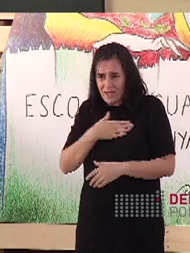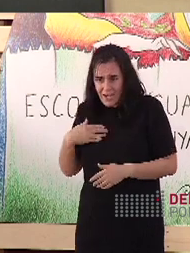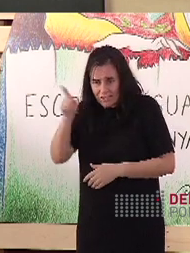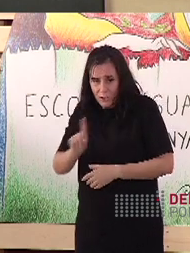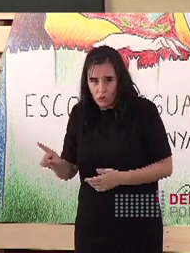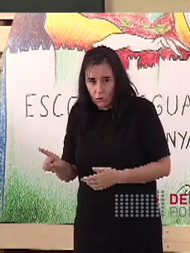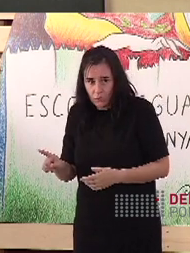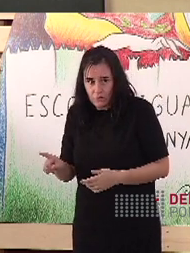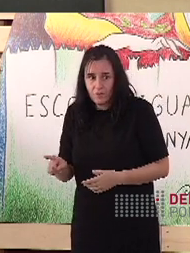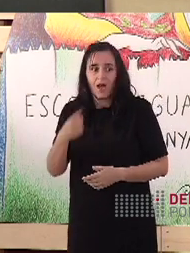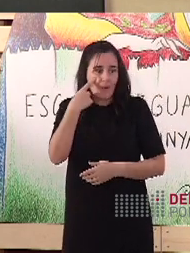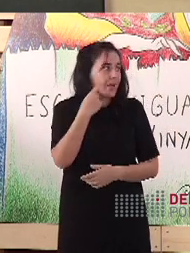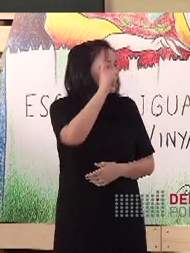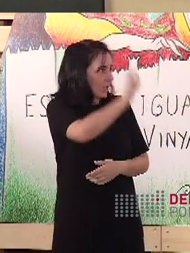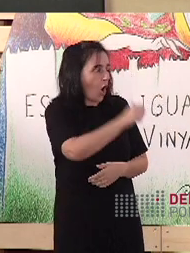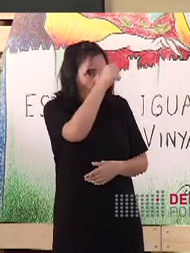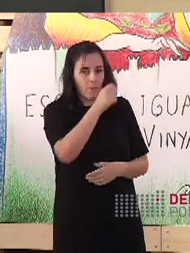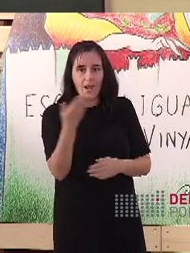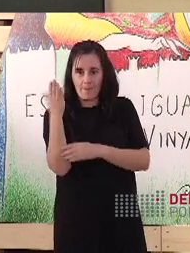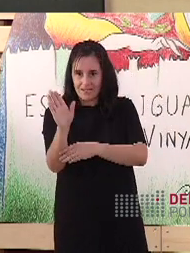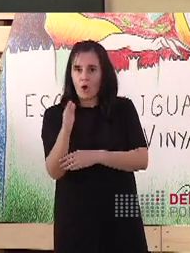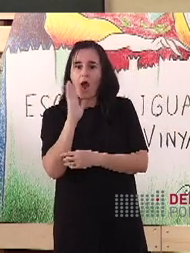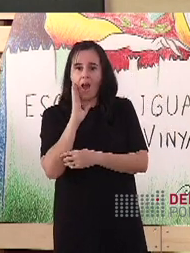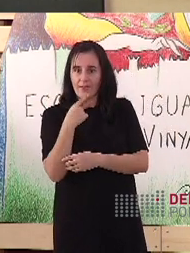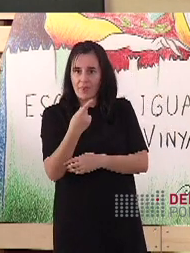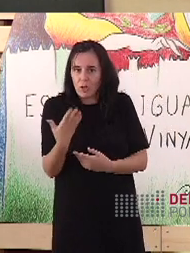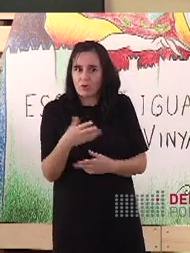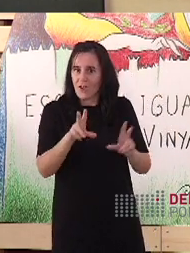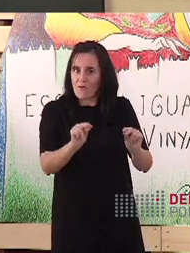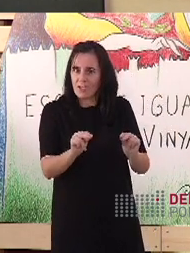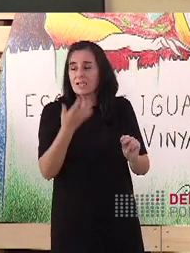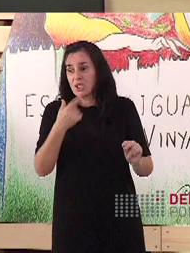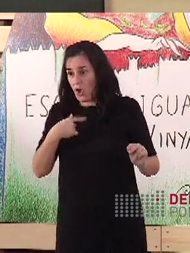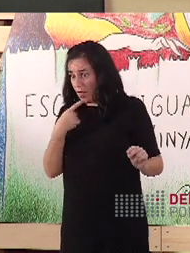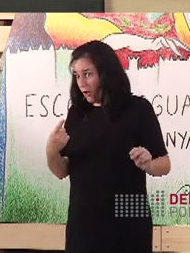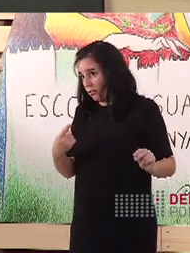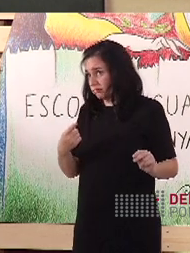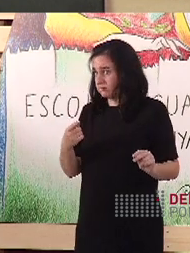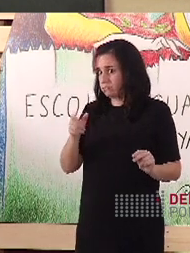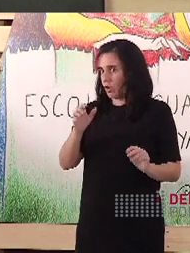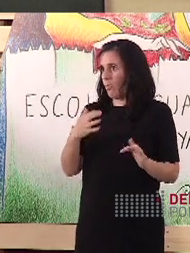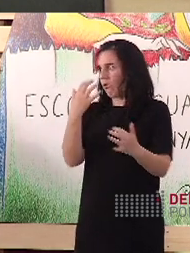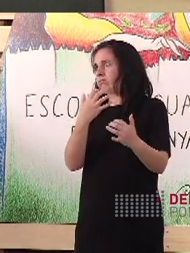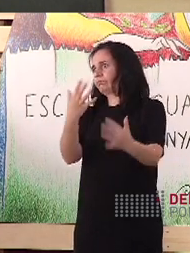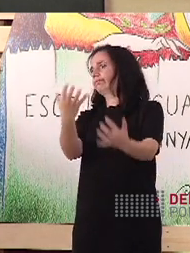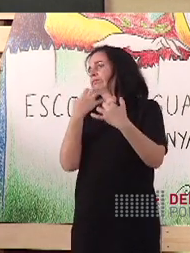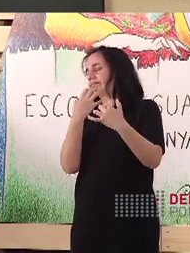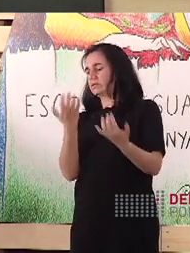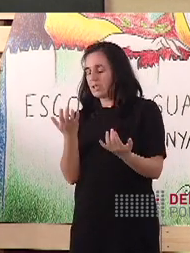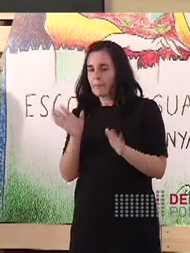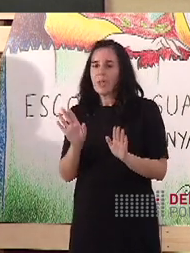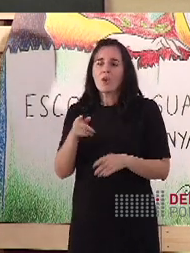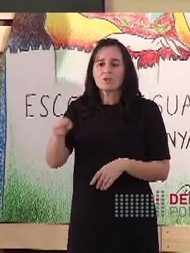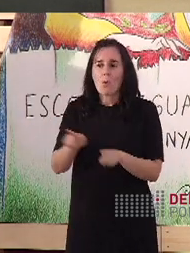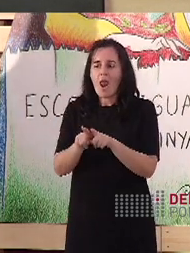diga él, ¿no? Jordi Évole, pues lo decimos nosotras, enseguida hay como una cosa de, bueno, bueno, pero esto las chicas lo tienen súper integrado, las chicas jóvenes, por